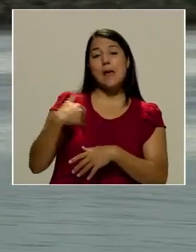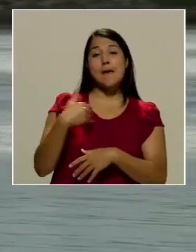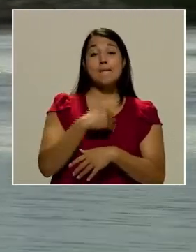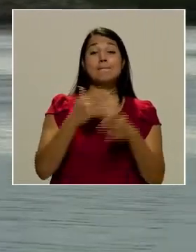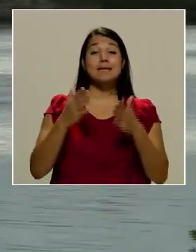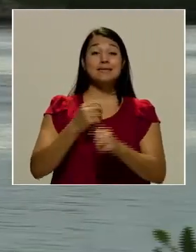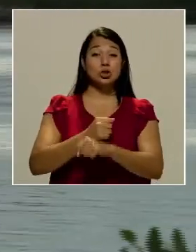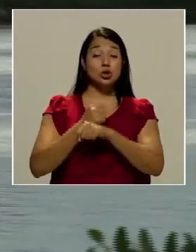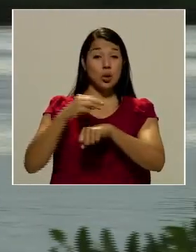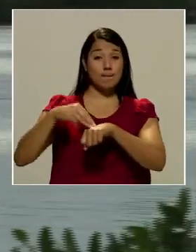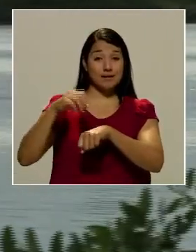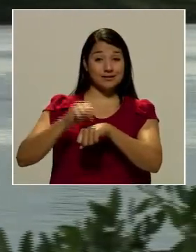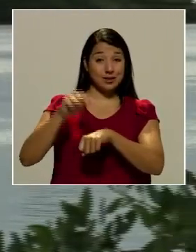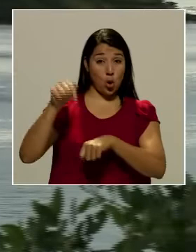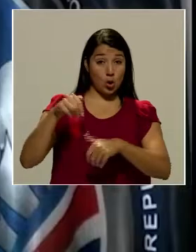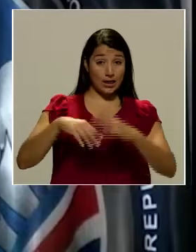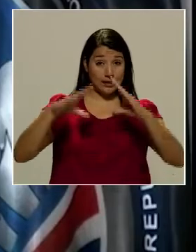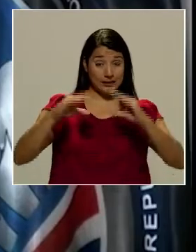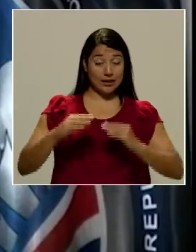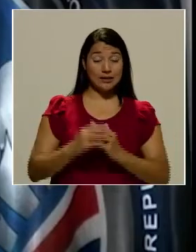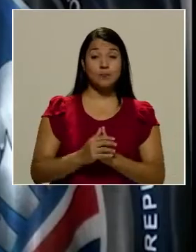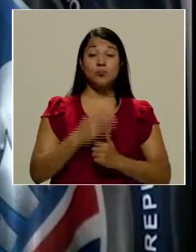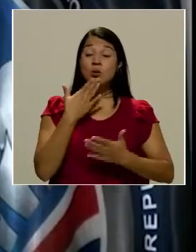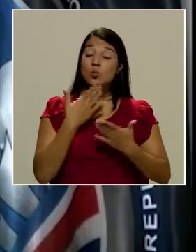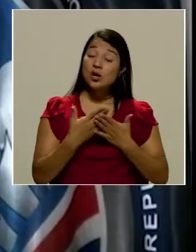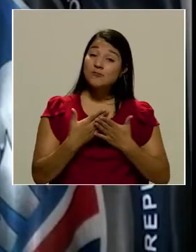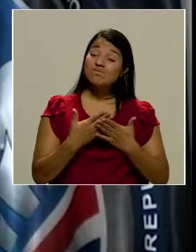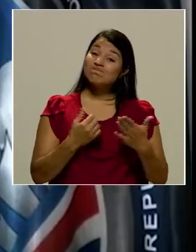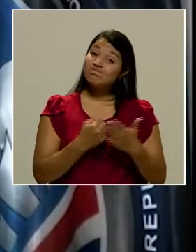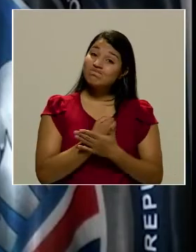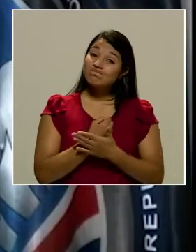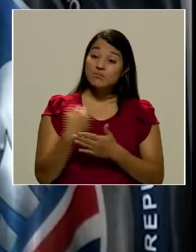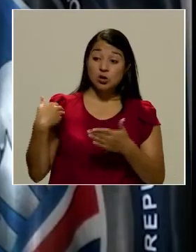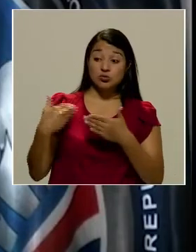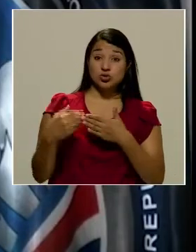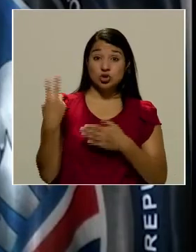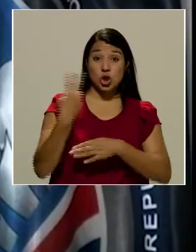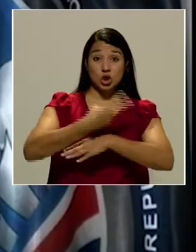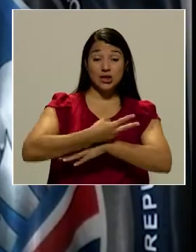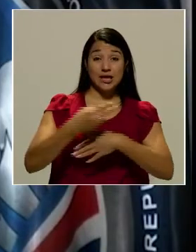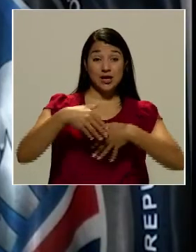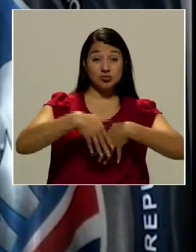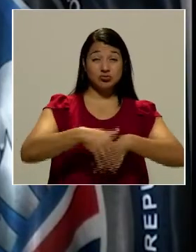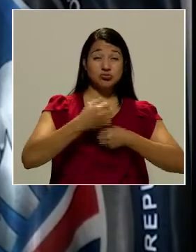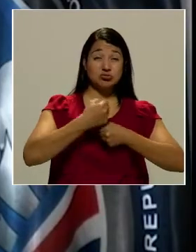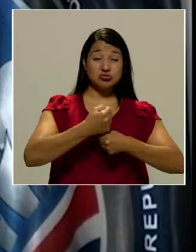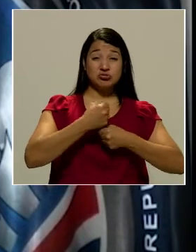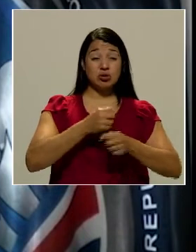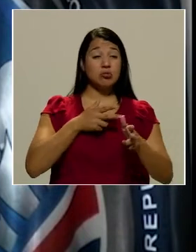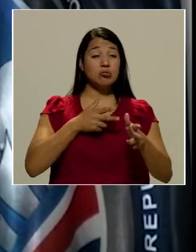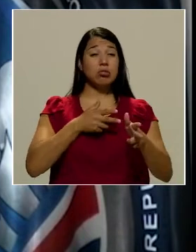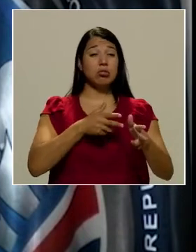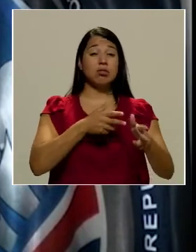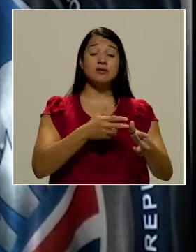en horas de la tarde. Bueno, lamentablemente en estos 2 días de manifestaciones hemos tenido una serie de eventos que